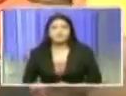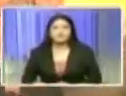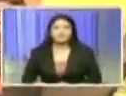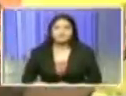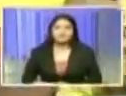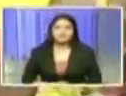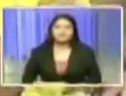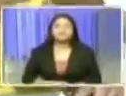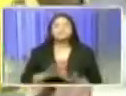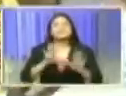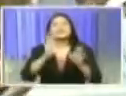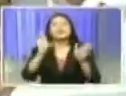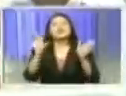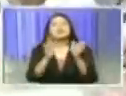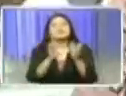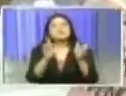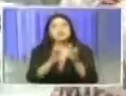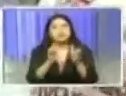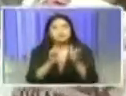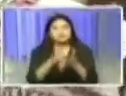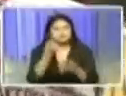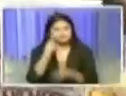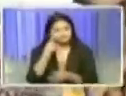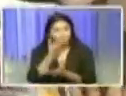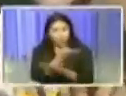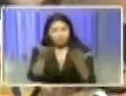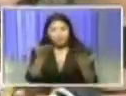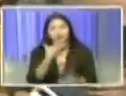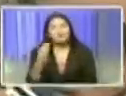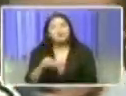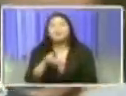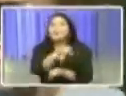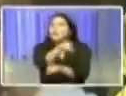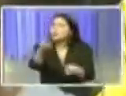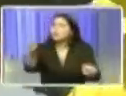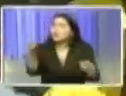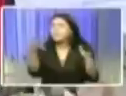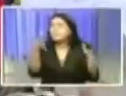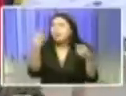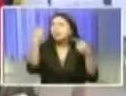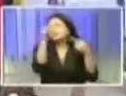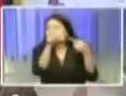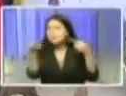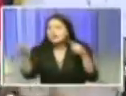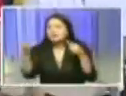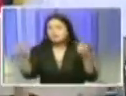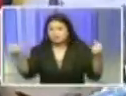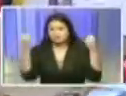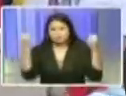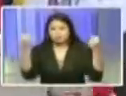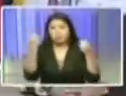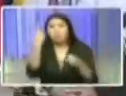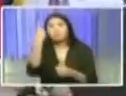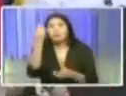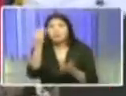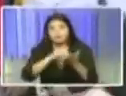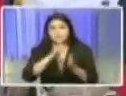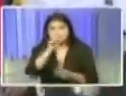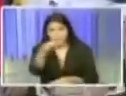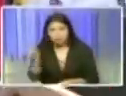Los liceos. Muchachos. Ustedes tienen por lo menos una semana de educación física,